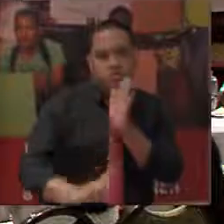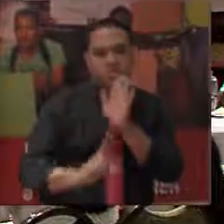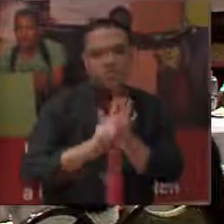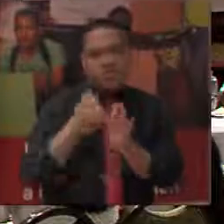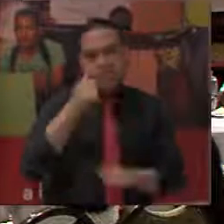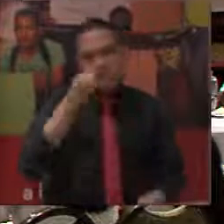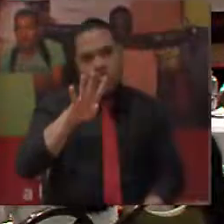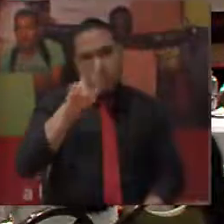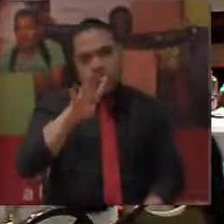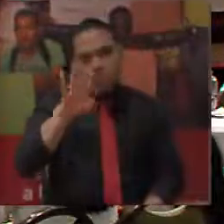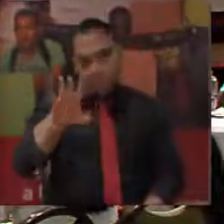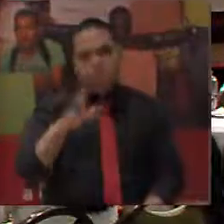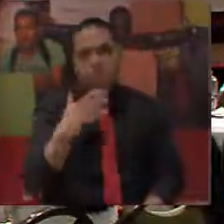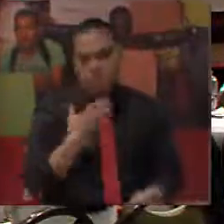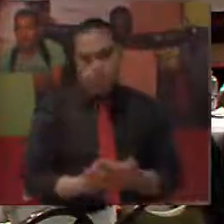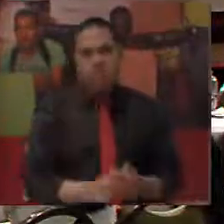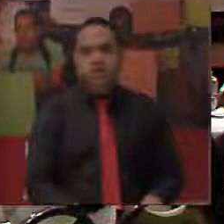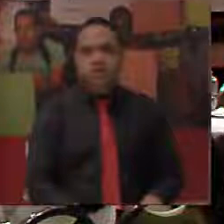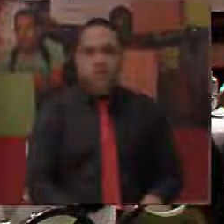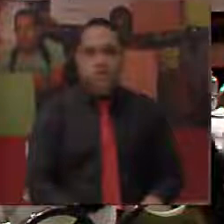gracias.